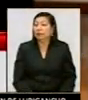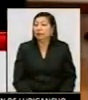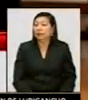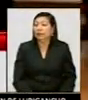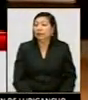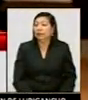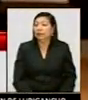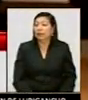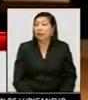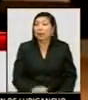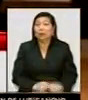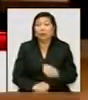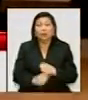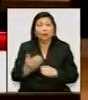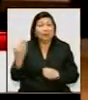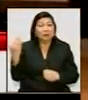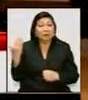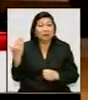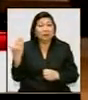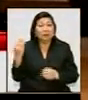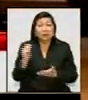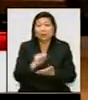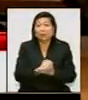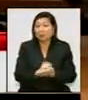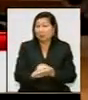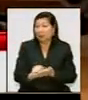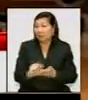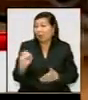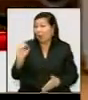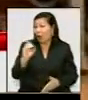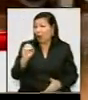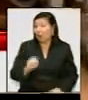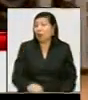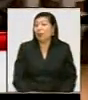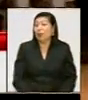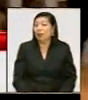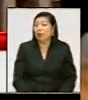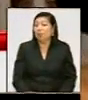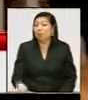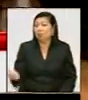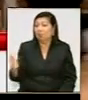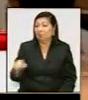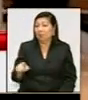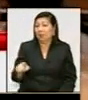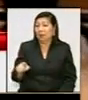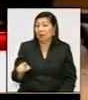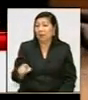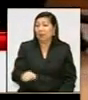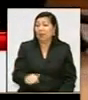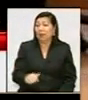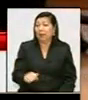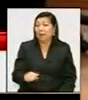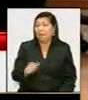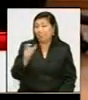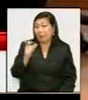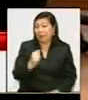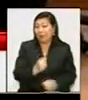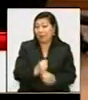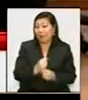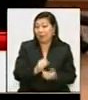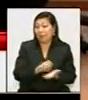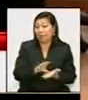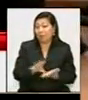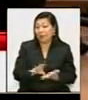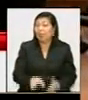Presidente, el año pasado, más o menos en el mes de octubre, vinieron trabajadores despedidos de la empresa Sao del Perú a hablar con la